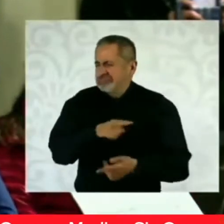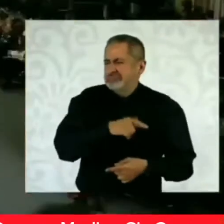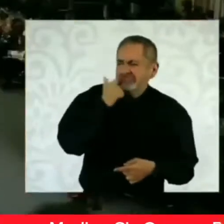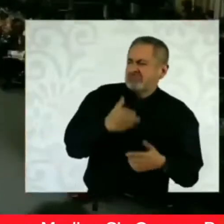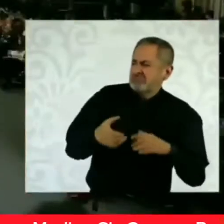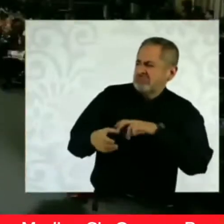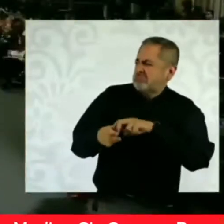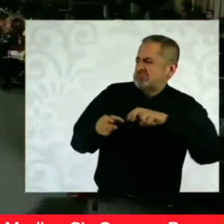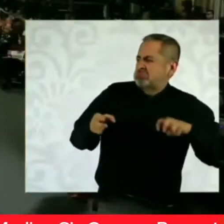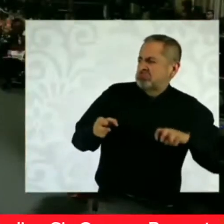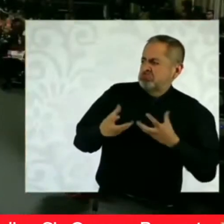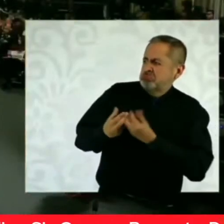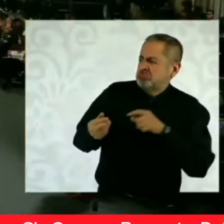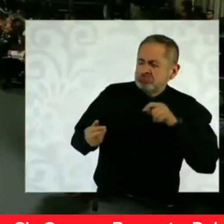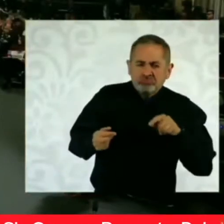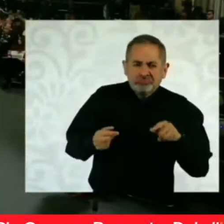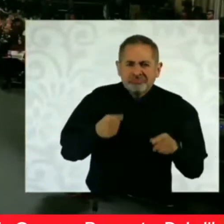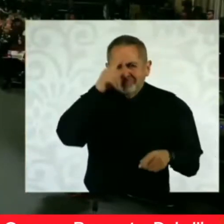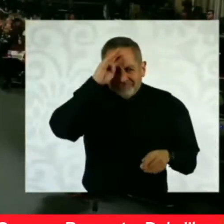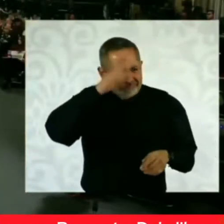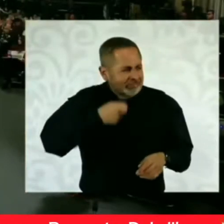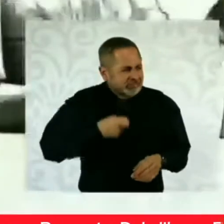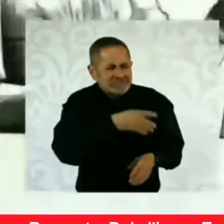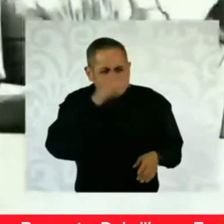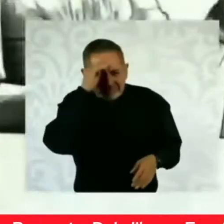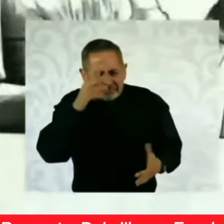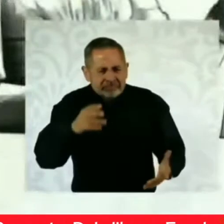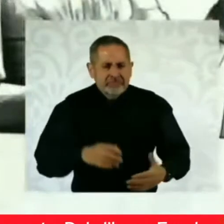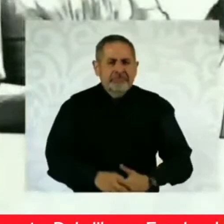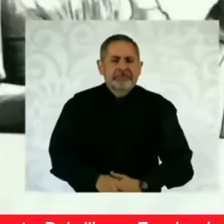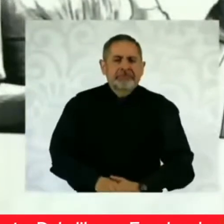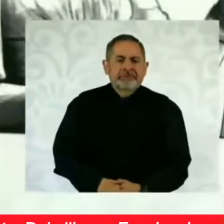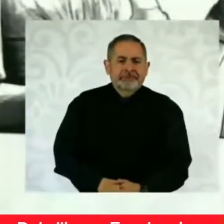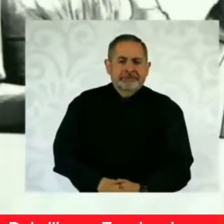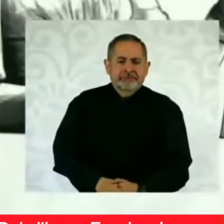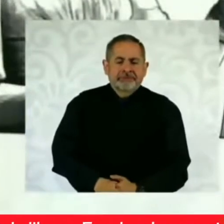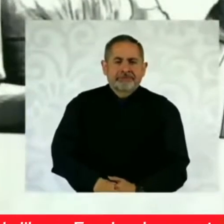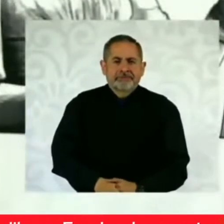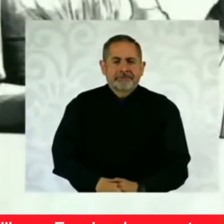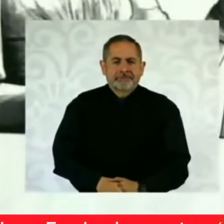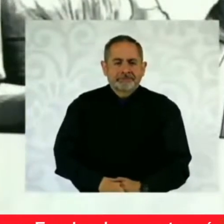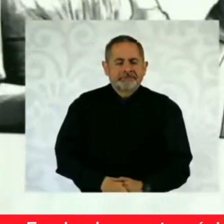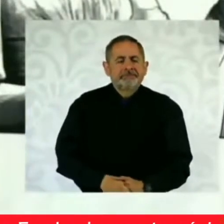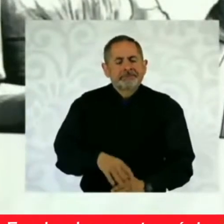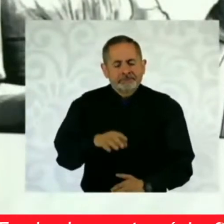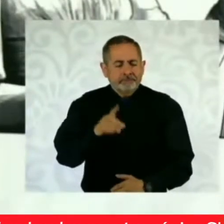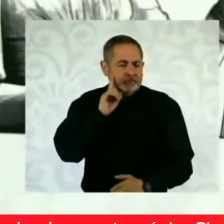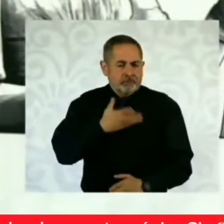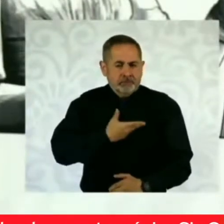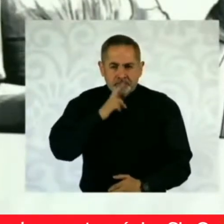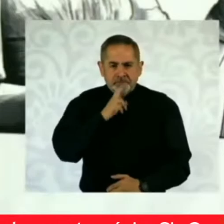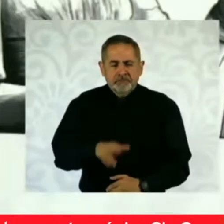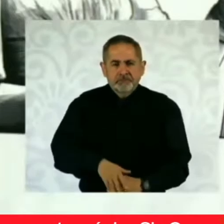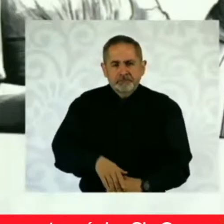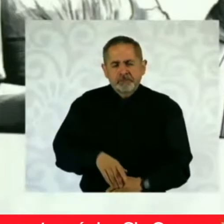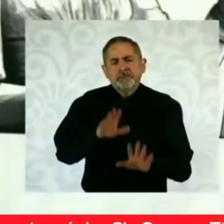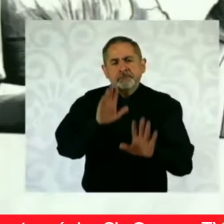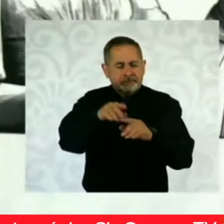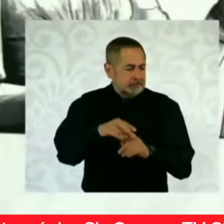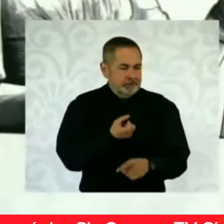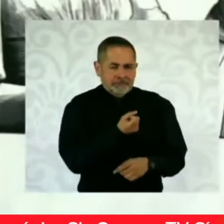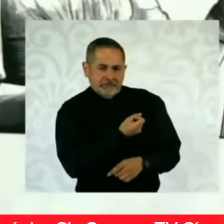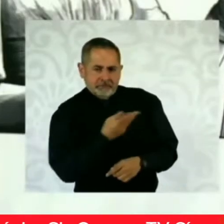gracias, presidenta Claudia Sheinbaum. El tema central aquí, en todo caso, en algunos personajes de la